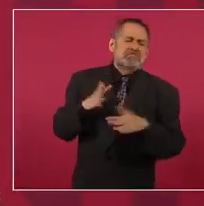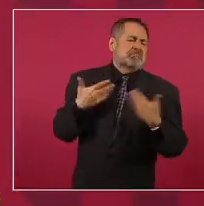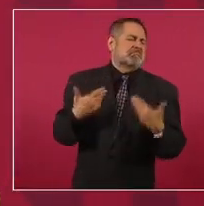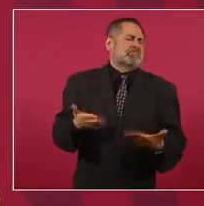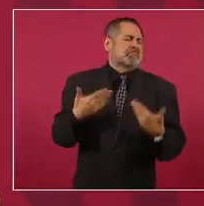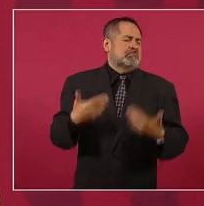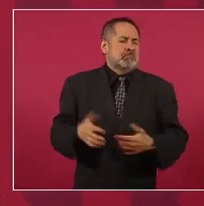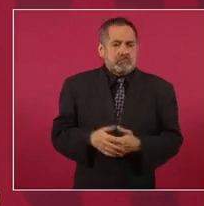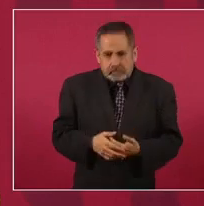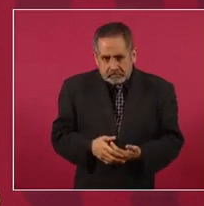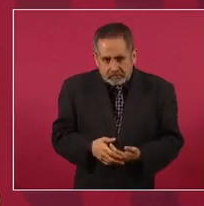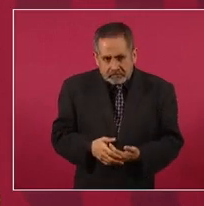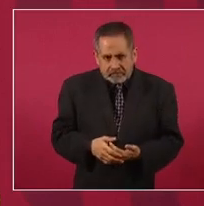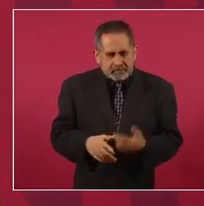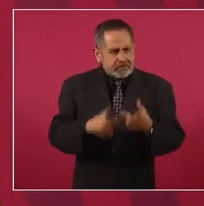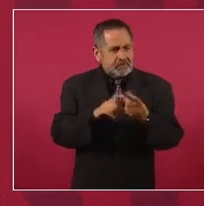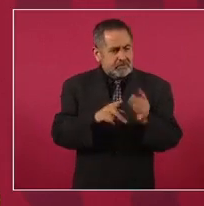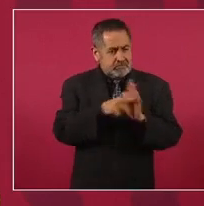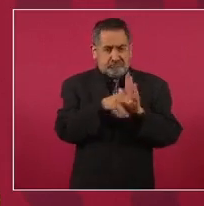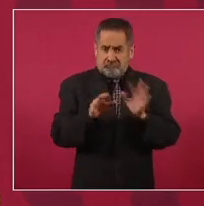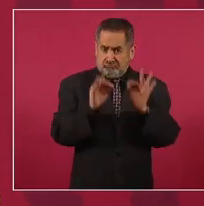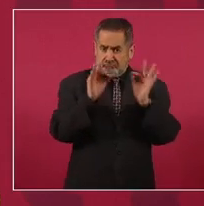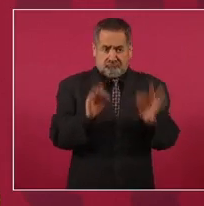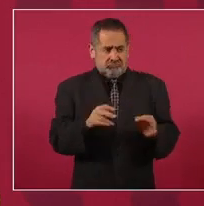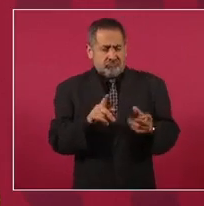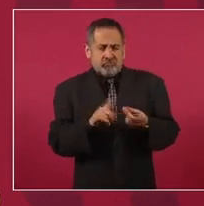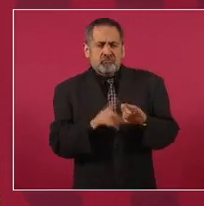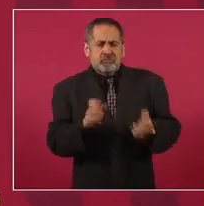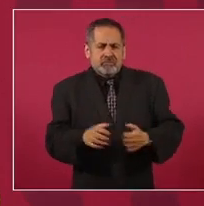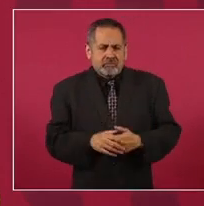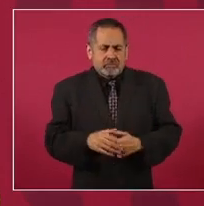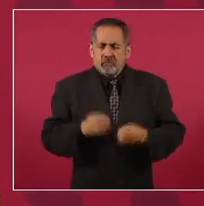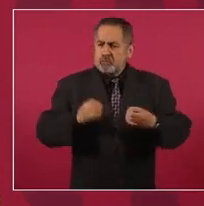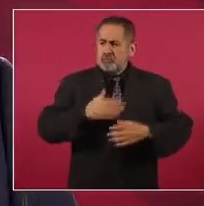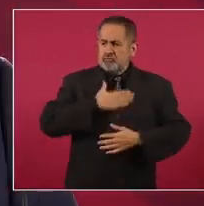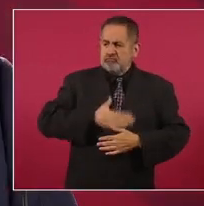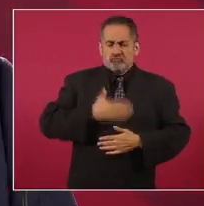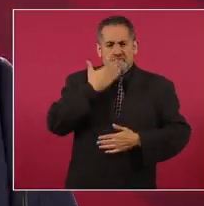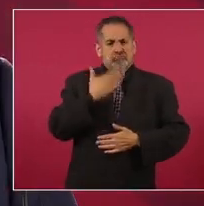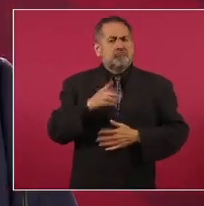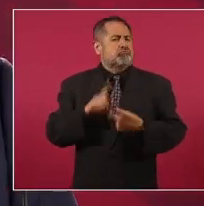¿Qué periodismo es ese? ¿Dónde está la justicia?